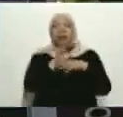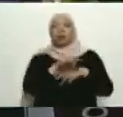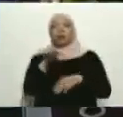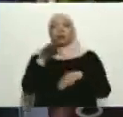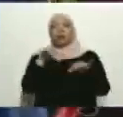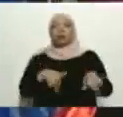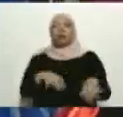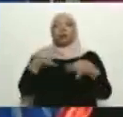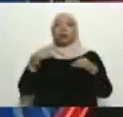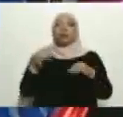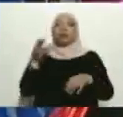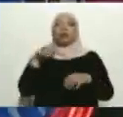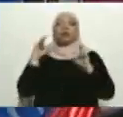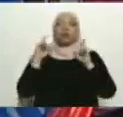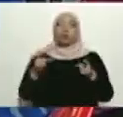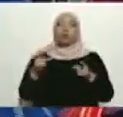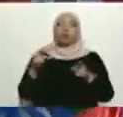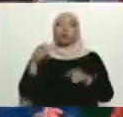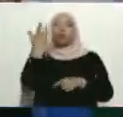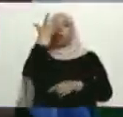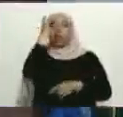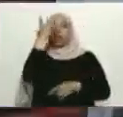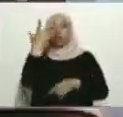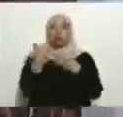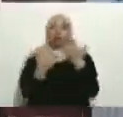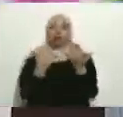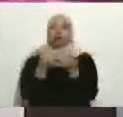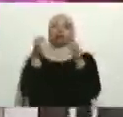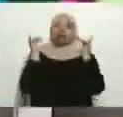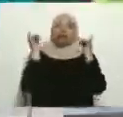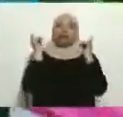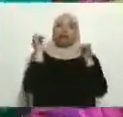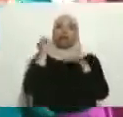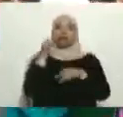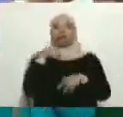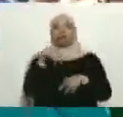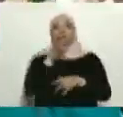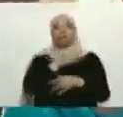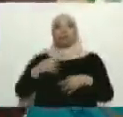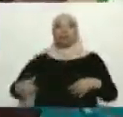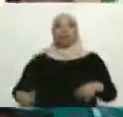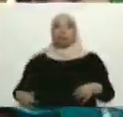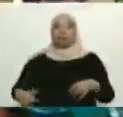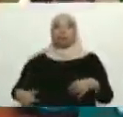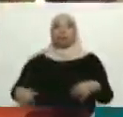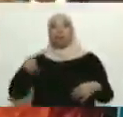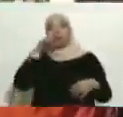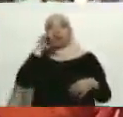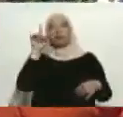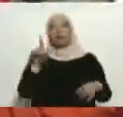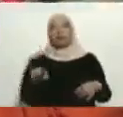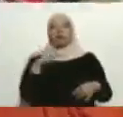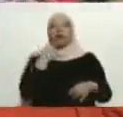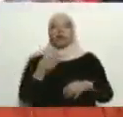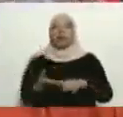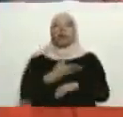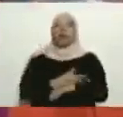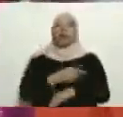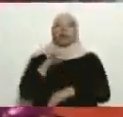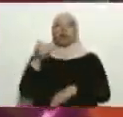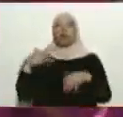por las carreteras y autopistas del territorio durante las fiestas de carnaval el presidente de la república también dijo Han sido